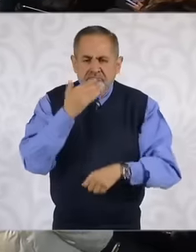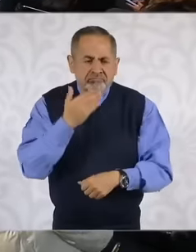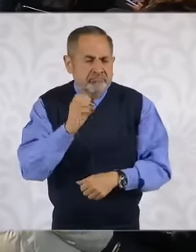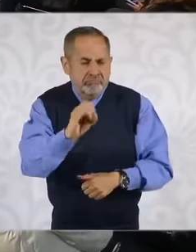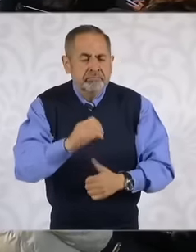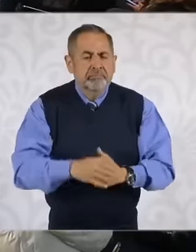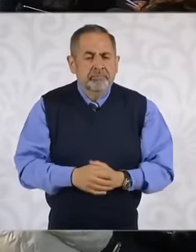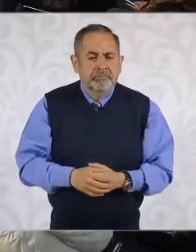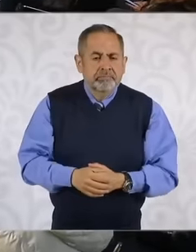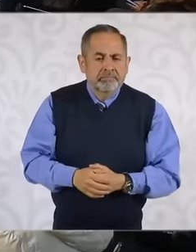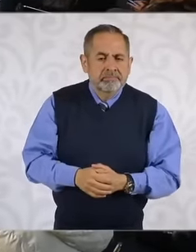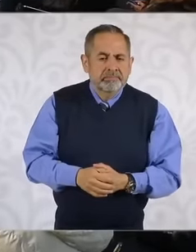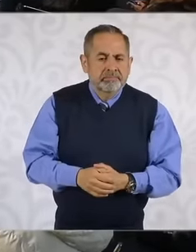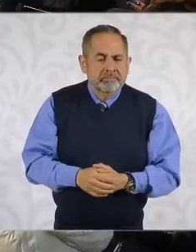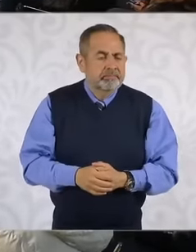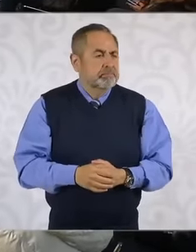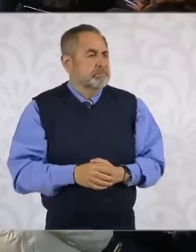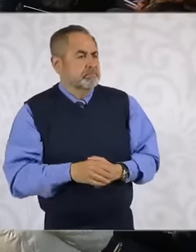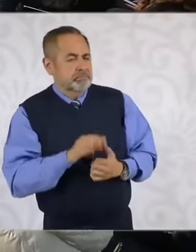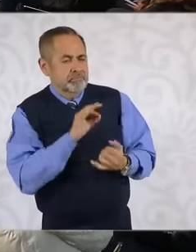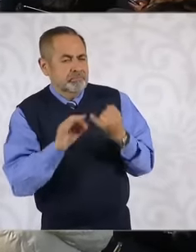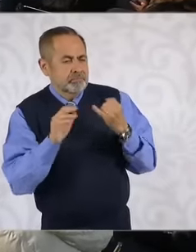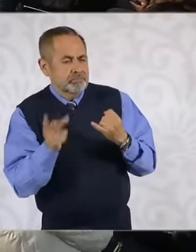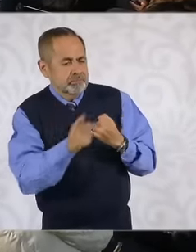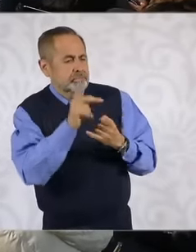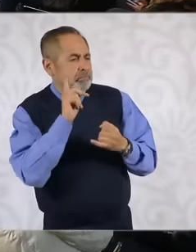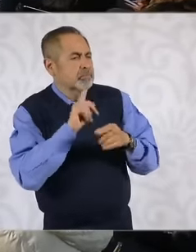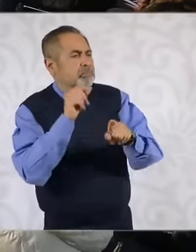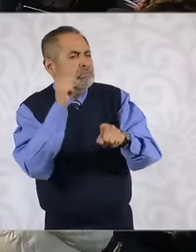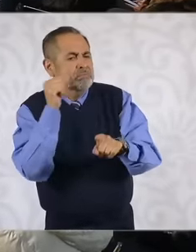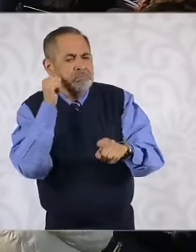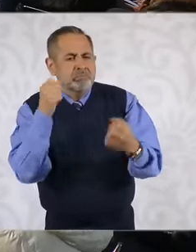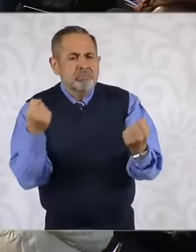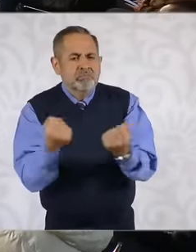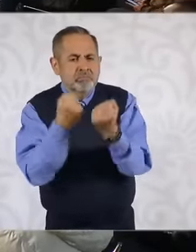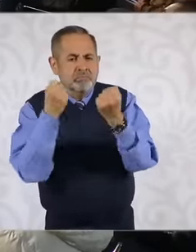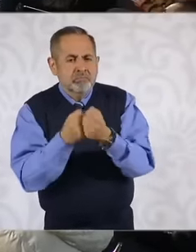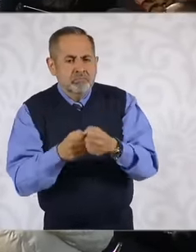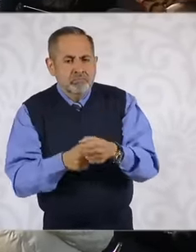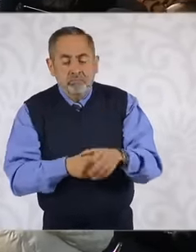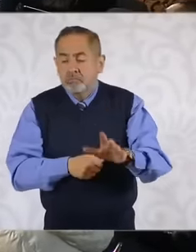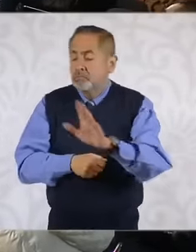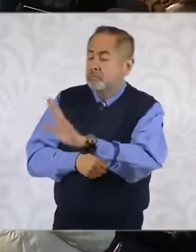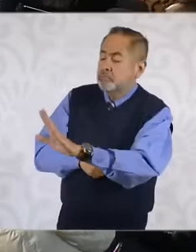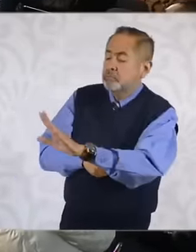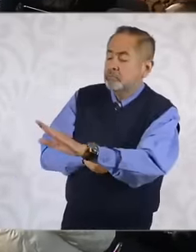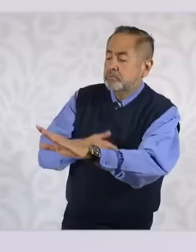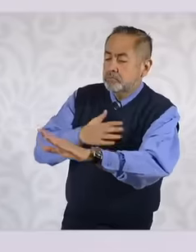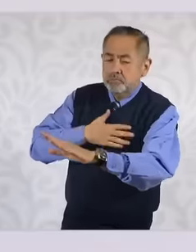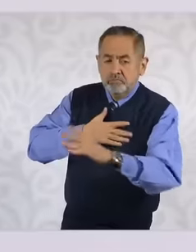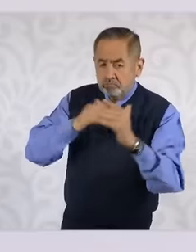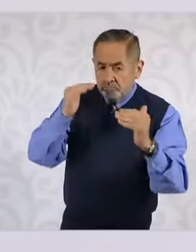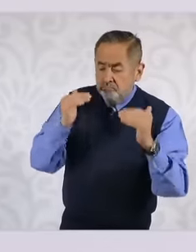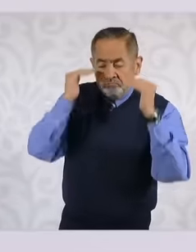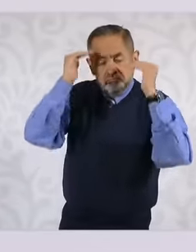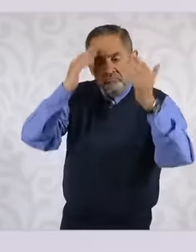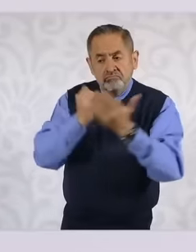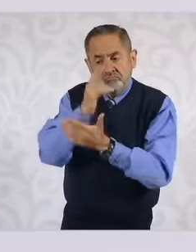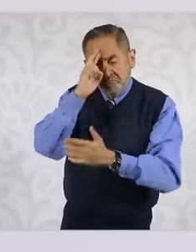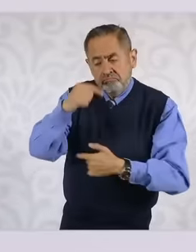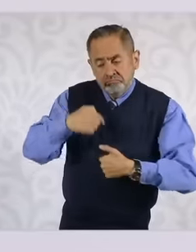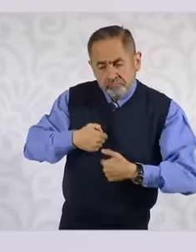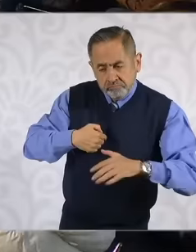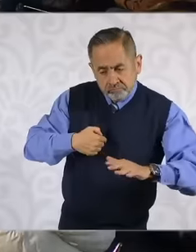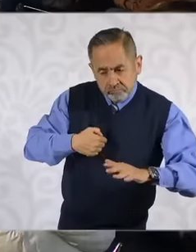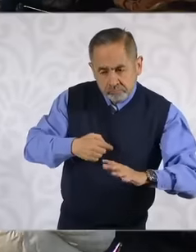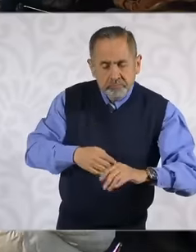finalmente, presidente, ayer se registraron una serie de enfrentamientos. En el marco de nuestra soberanía, y también hay que decirlo. Bien,